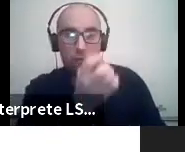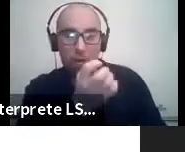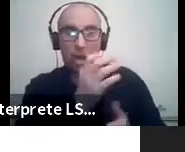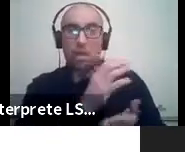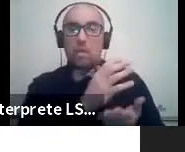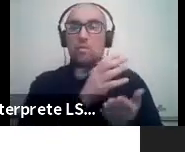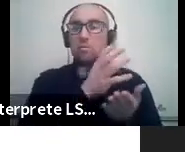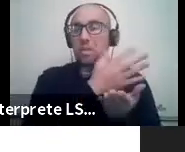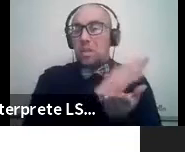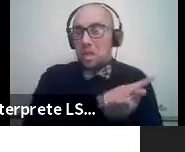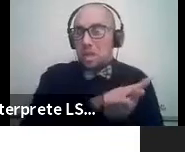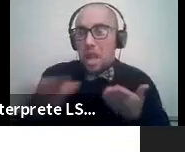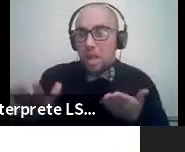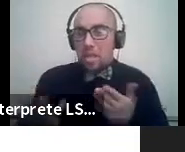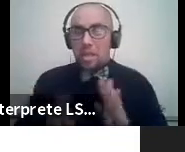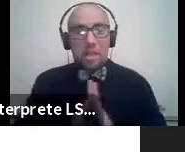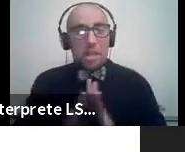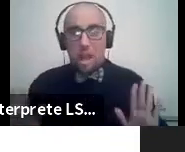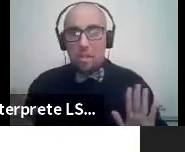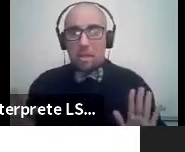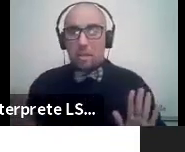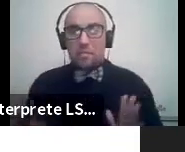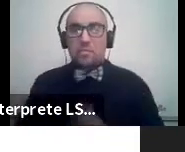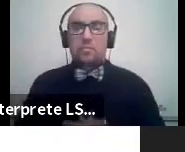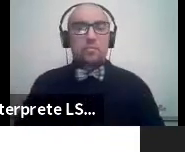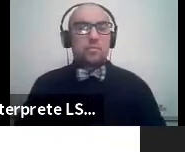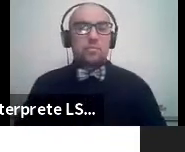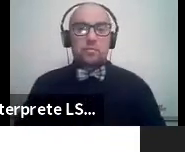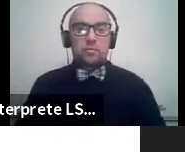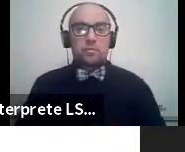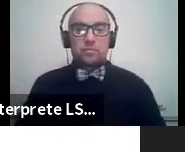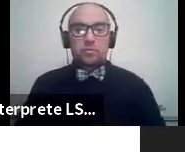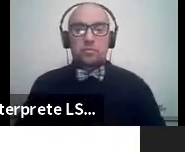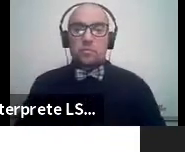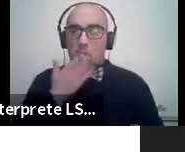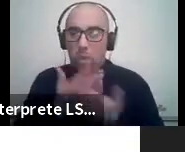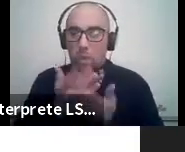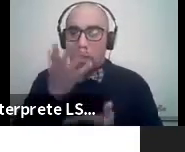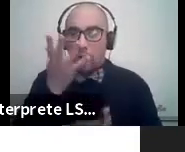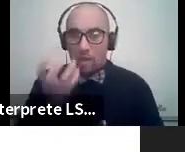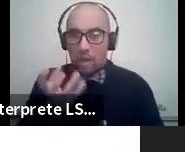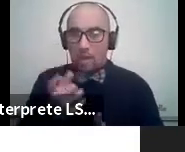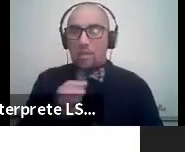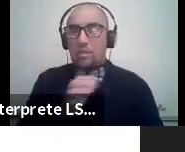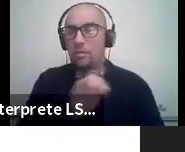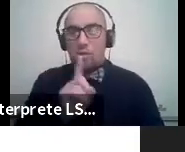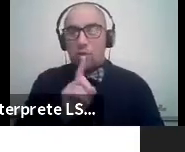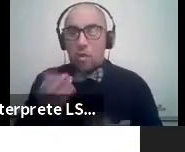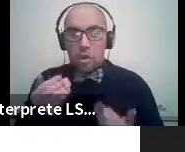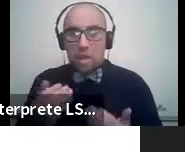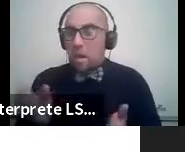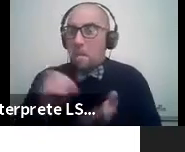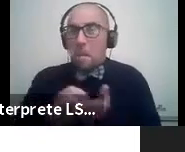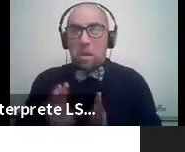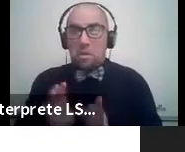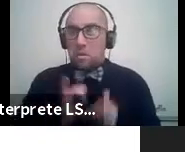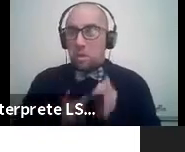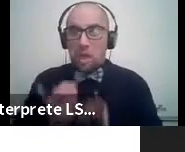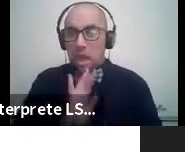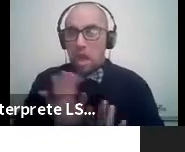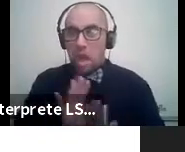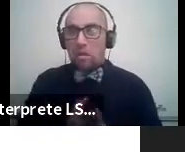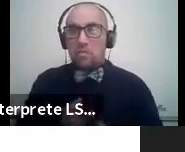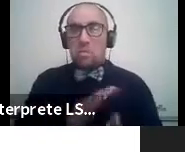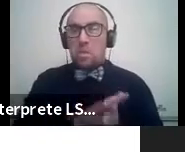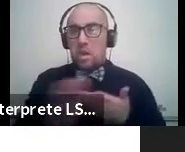única ocasión a internet para poder descargar la aplicación y una vez descargada ya no necesita más de ninguna